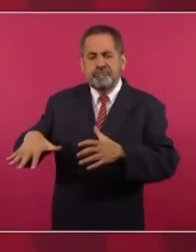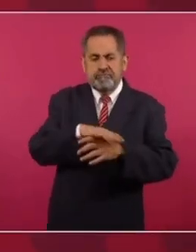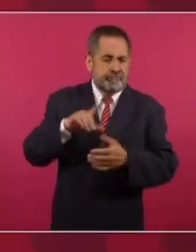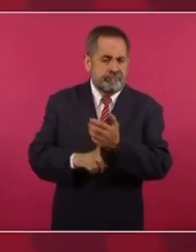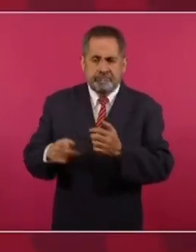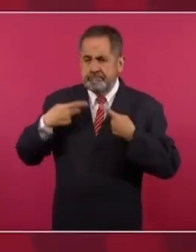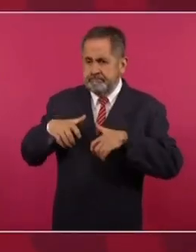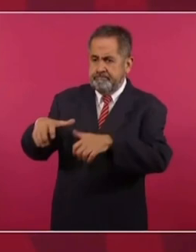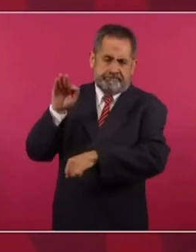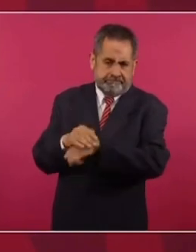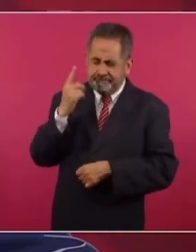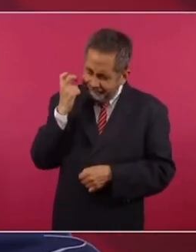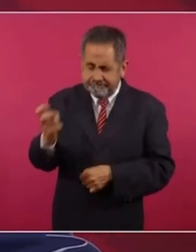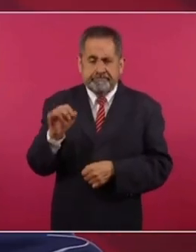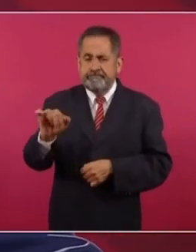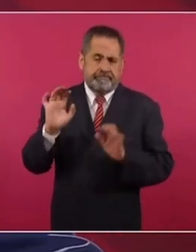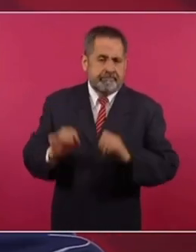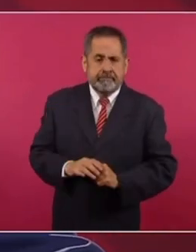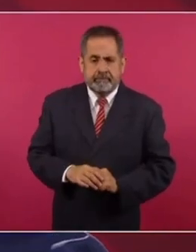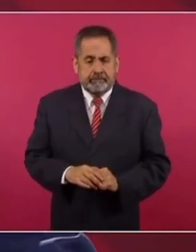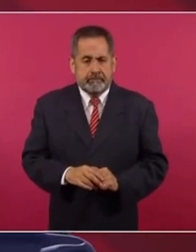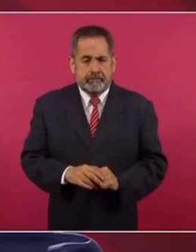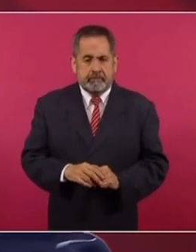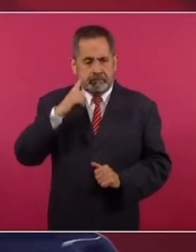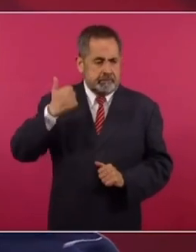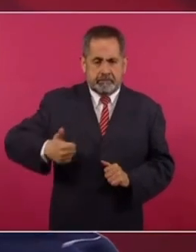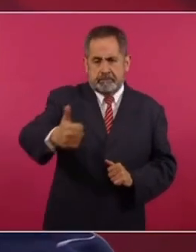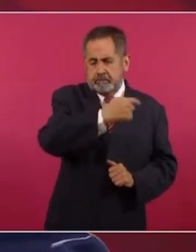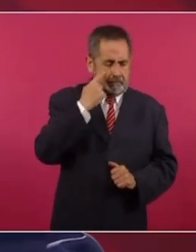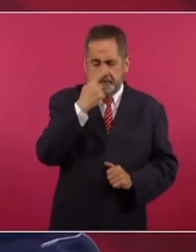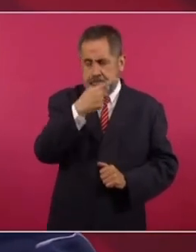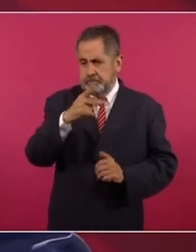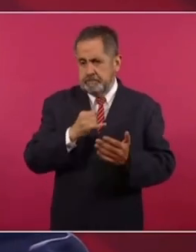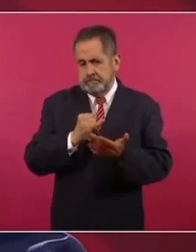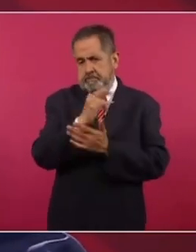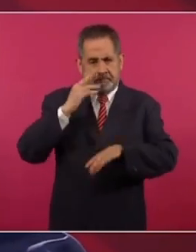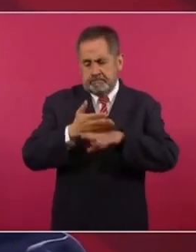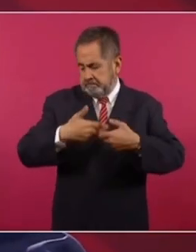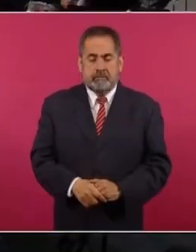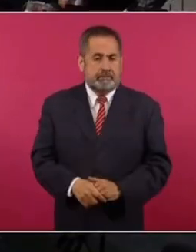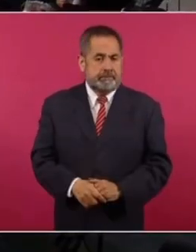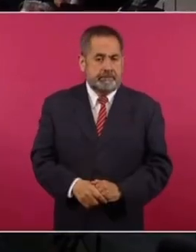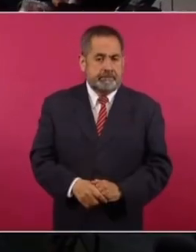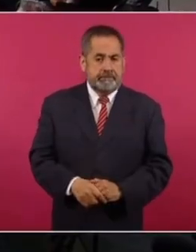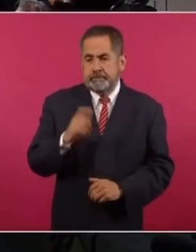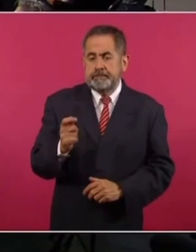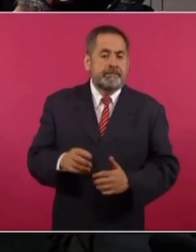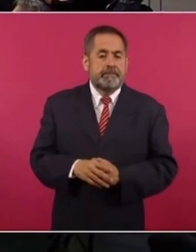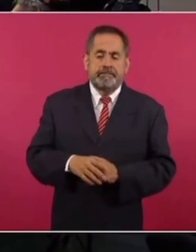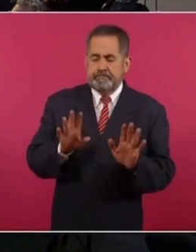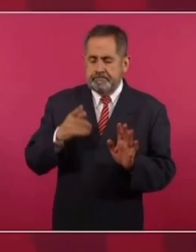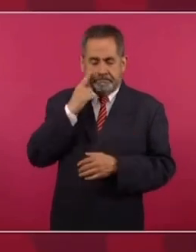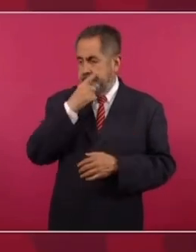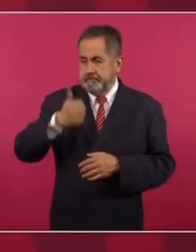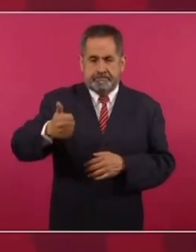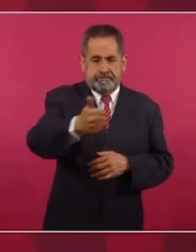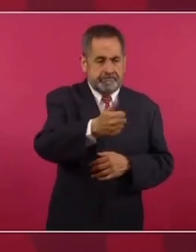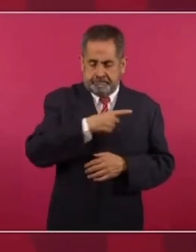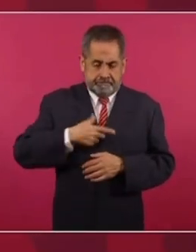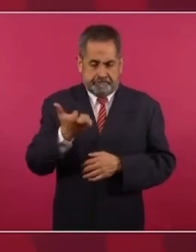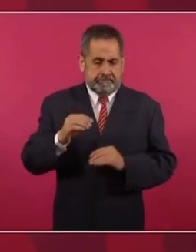los intereses del pueblo, de la nación, y que cada quien asuma su responsabilidad. Es que cada quien tiene que